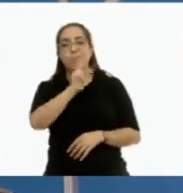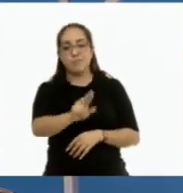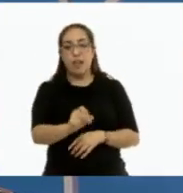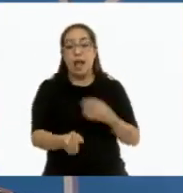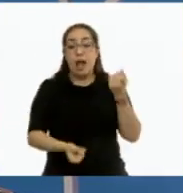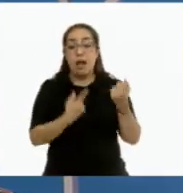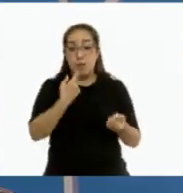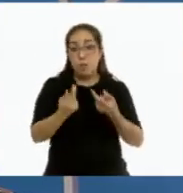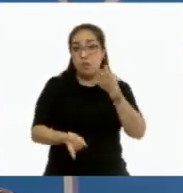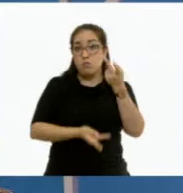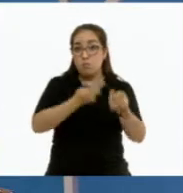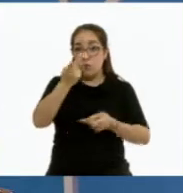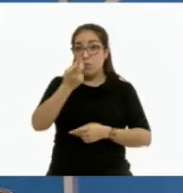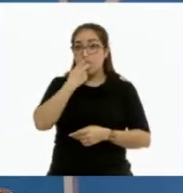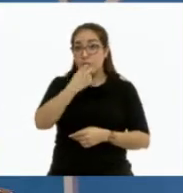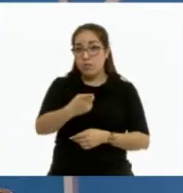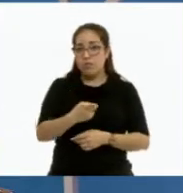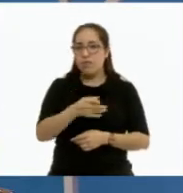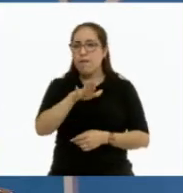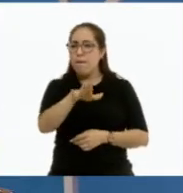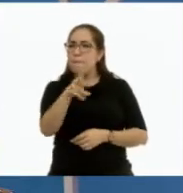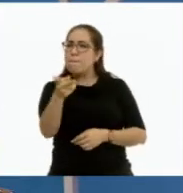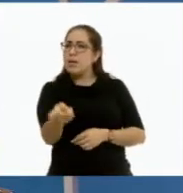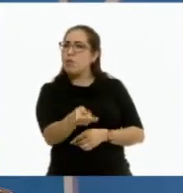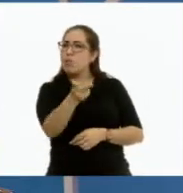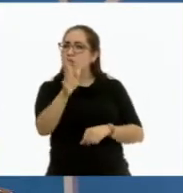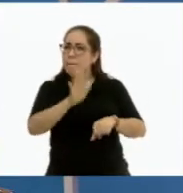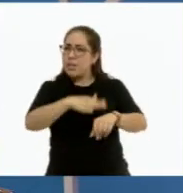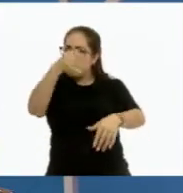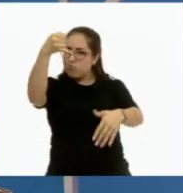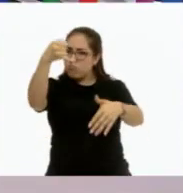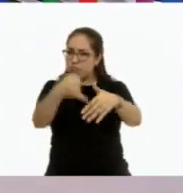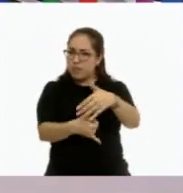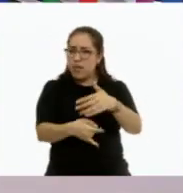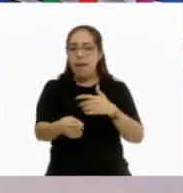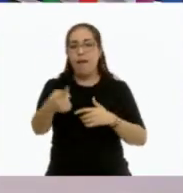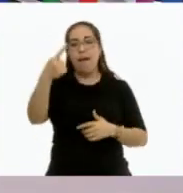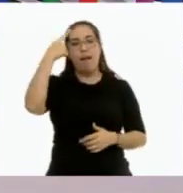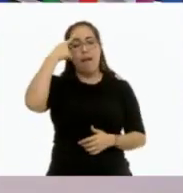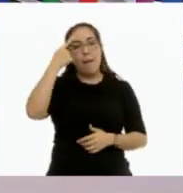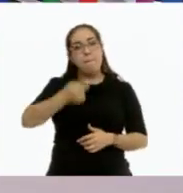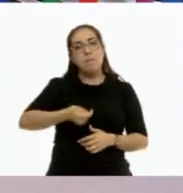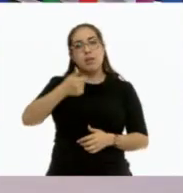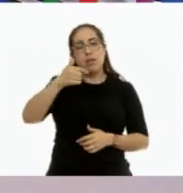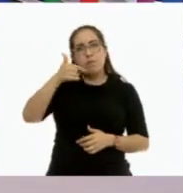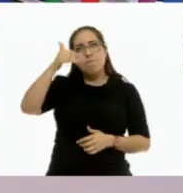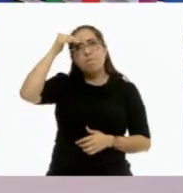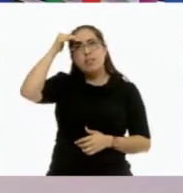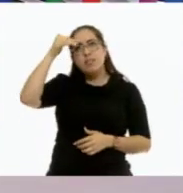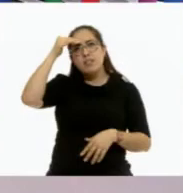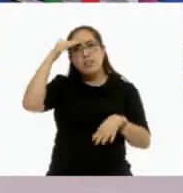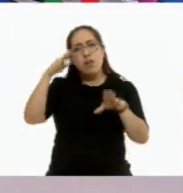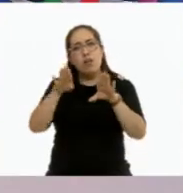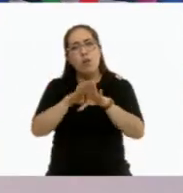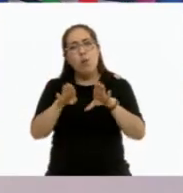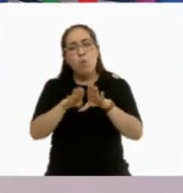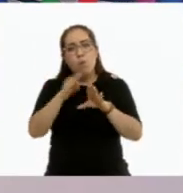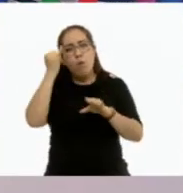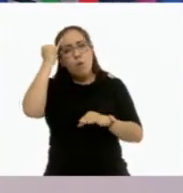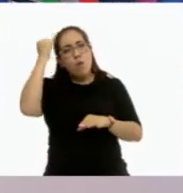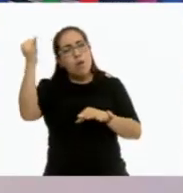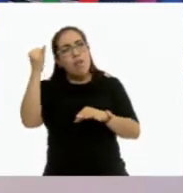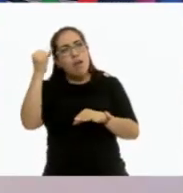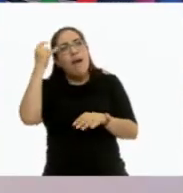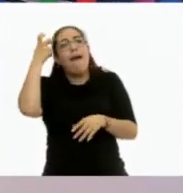a solicitar de ti una respuesta más elaborada. Por lo tanto, tienes que pensar muy bien cómo vas a plasmar esa idea para que tu respuesta